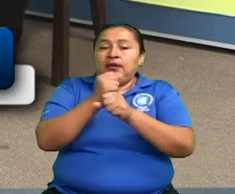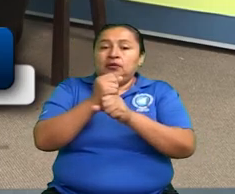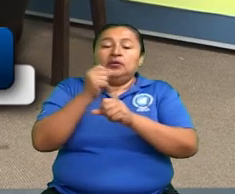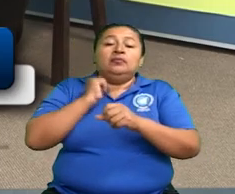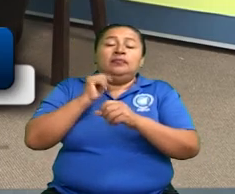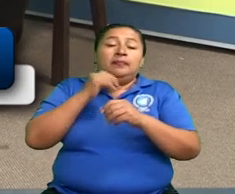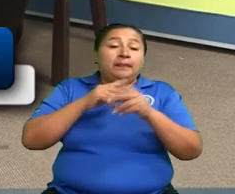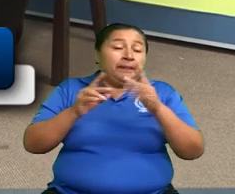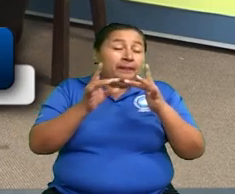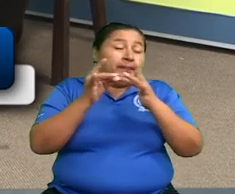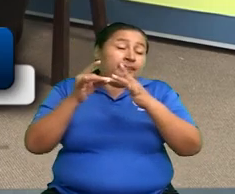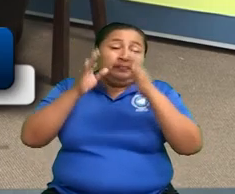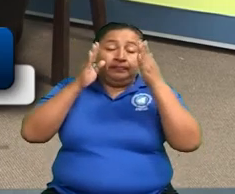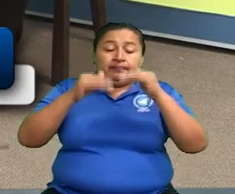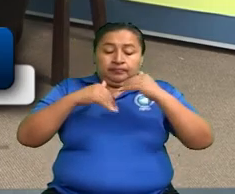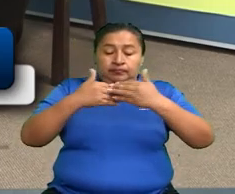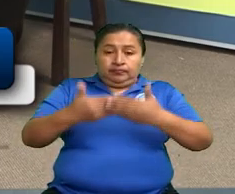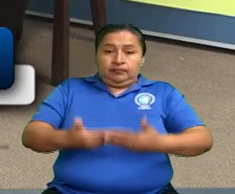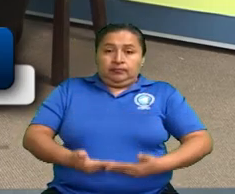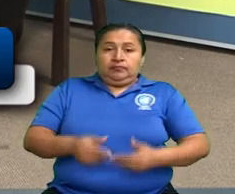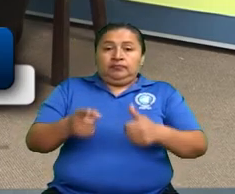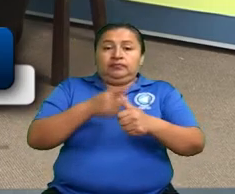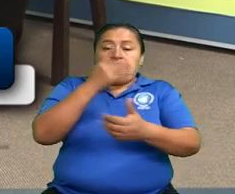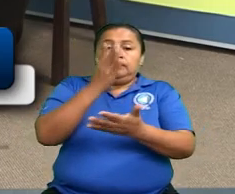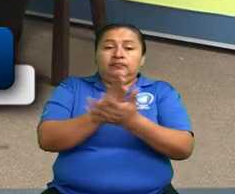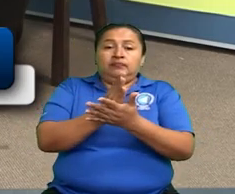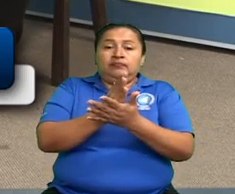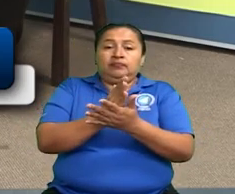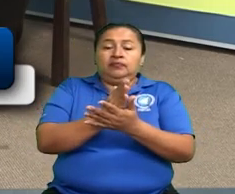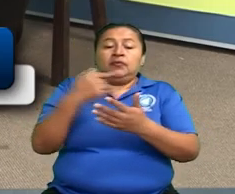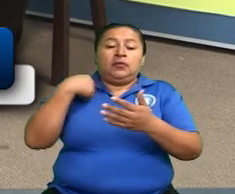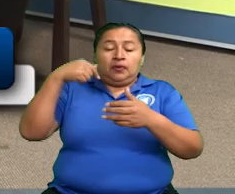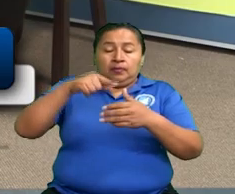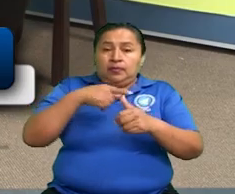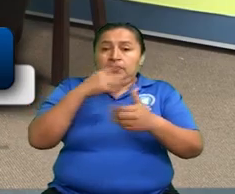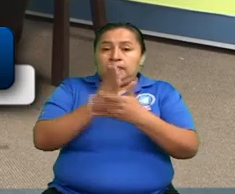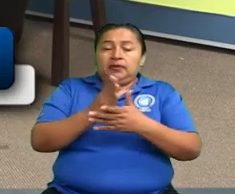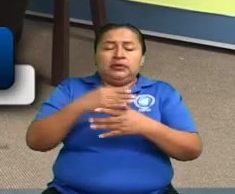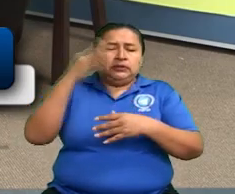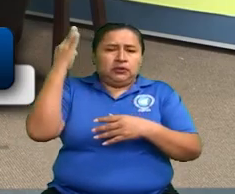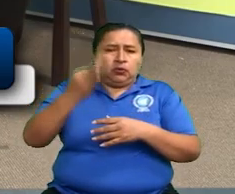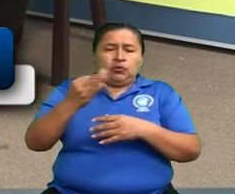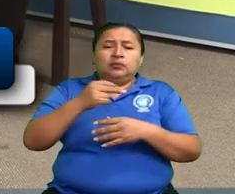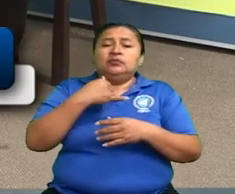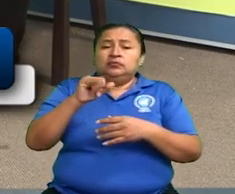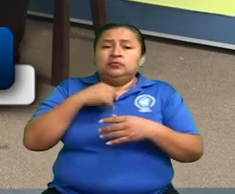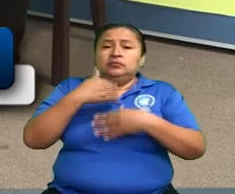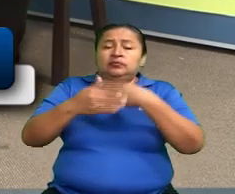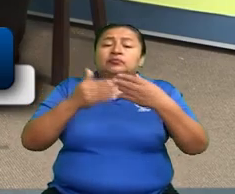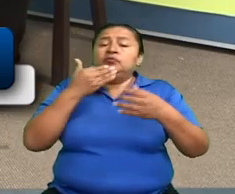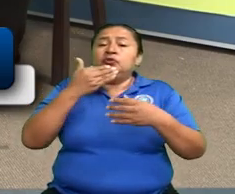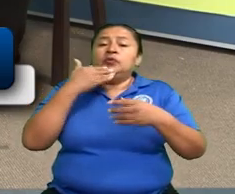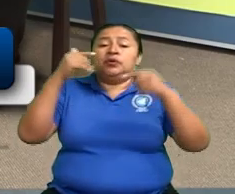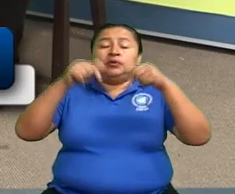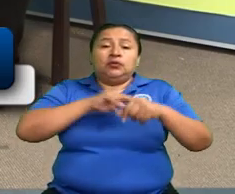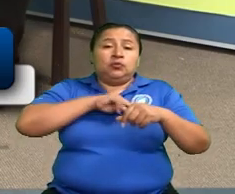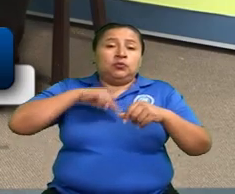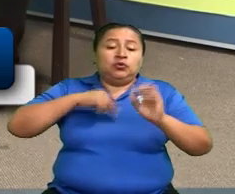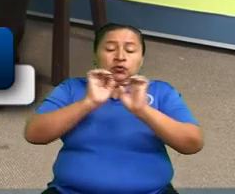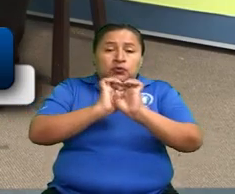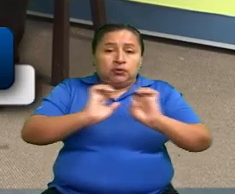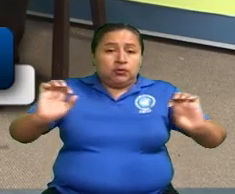nuestras embarazadas en su primer embarazo, la aplicación de la, para garantizar así el bienestar de nuestra, de nuestros